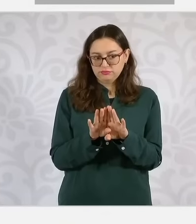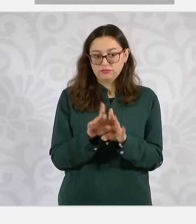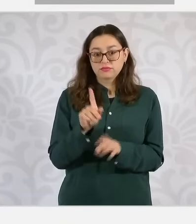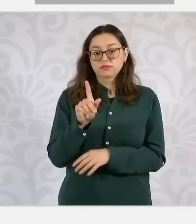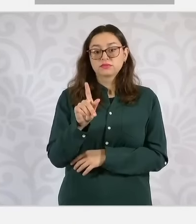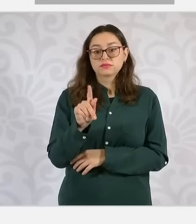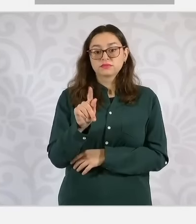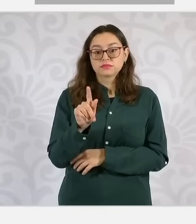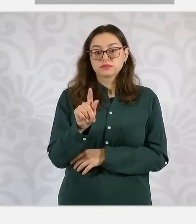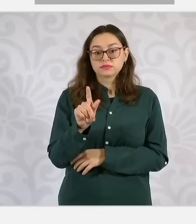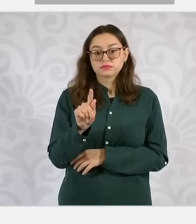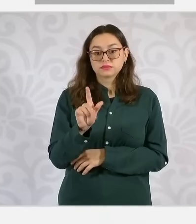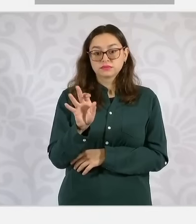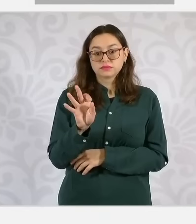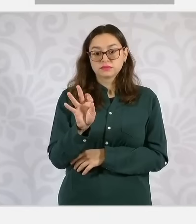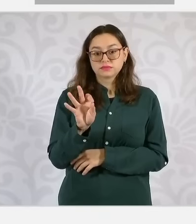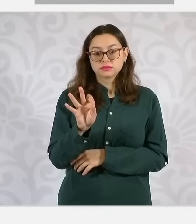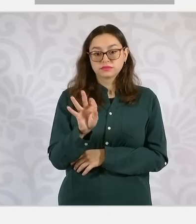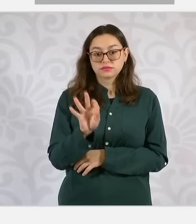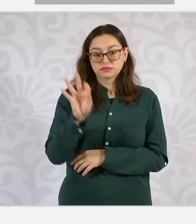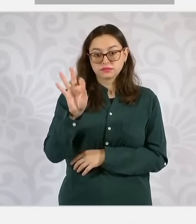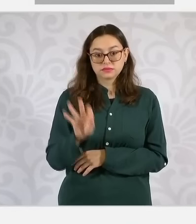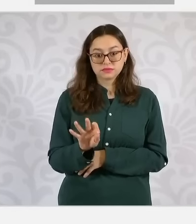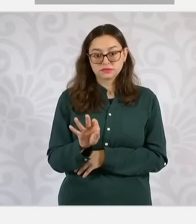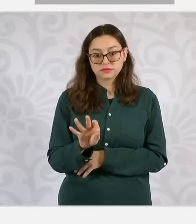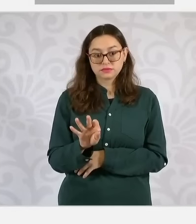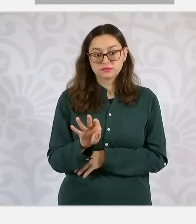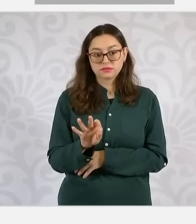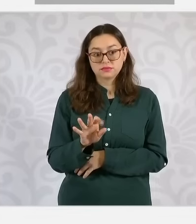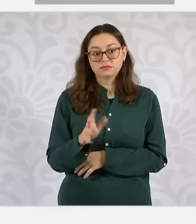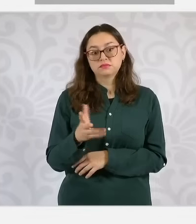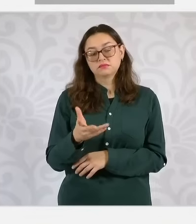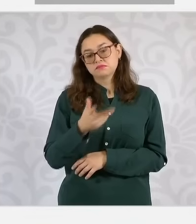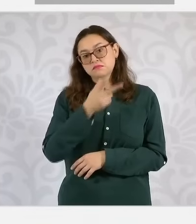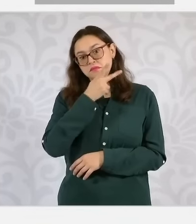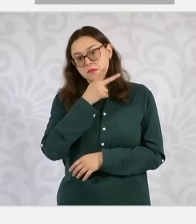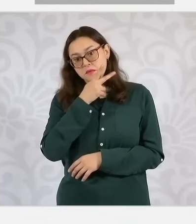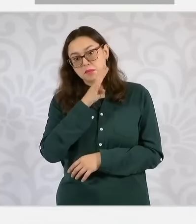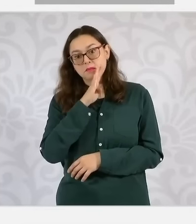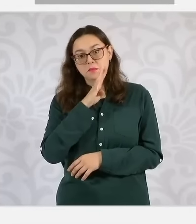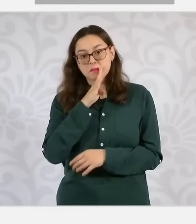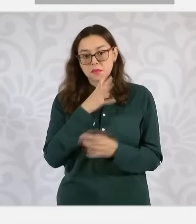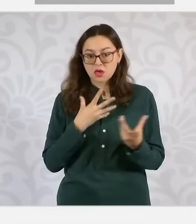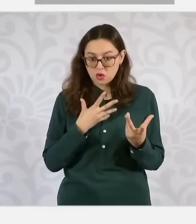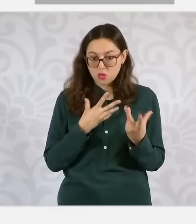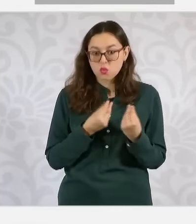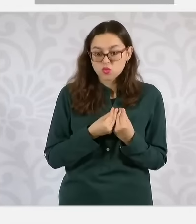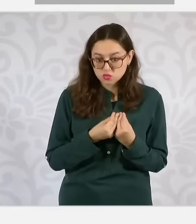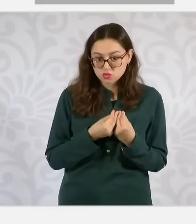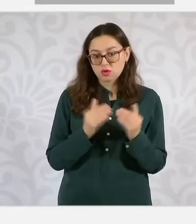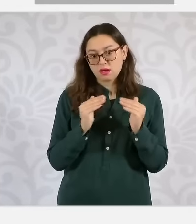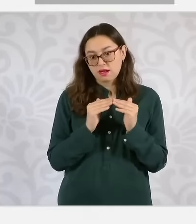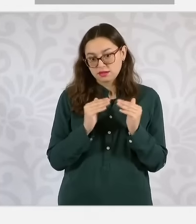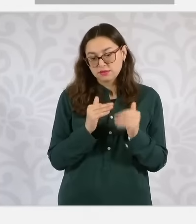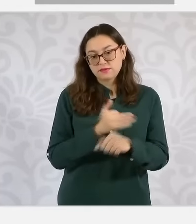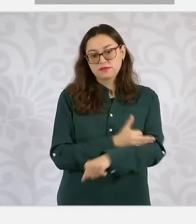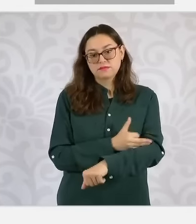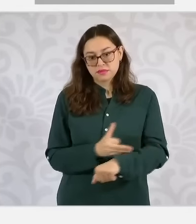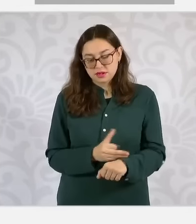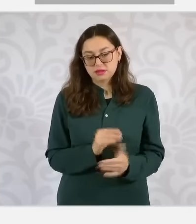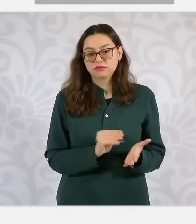70% de nuestros estudiantes son hijos o hijas de familia que viven con sus familias en sus propias localidades.